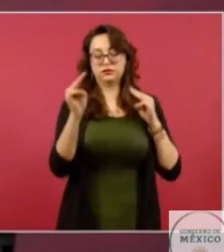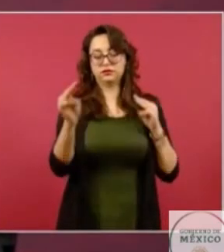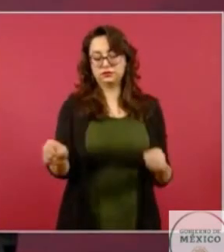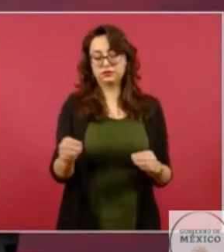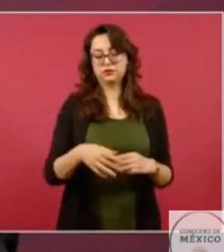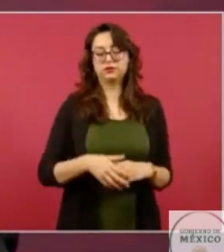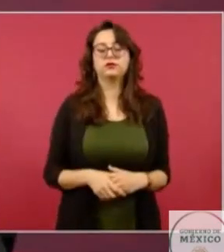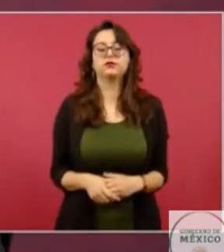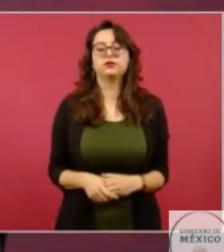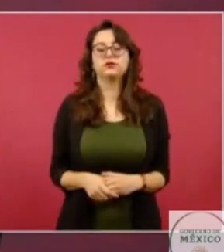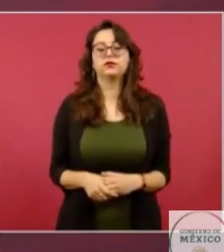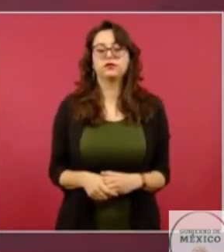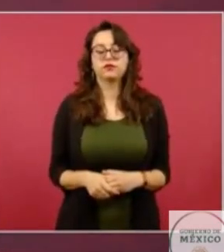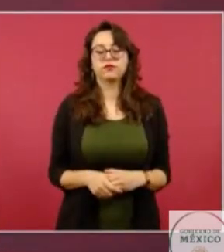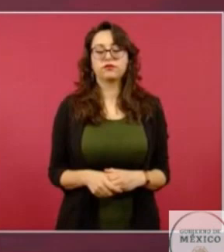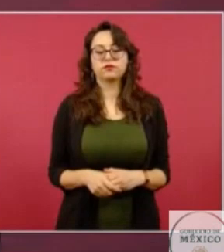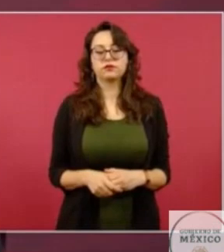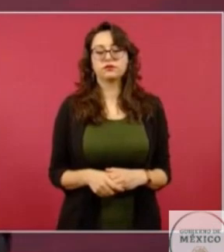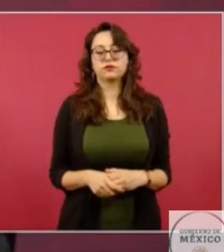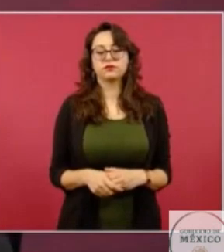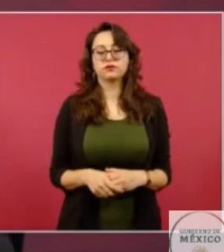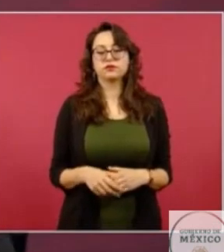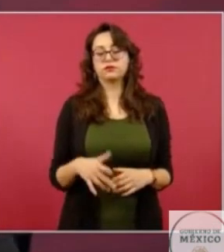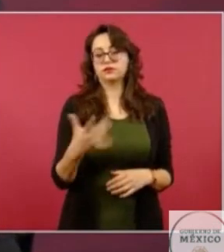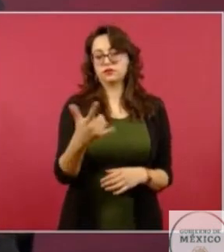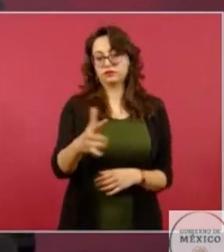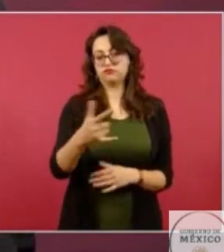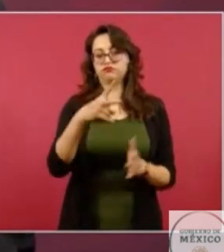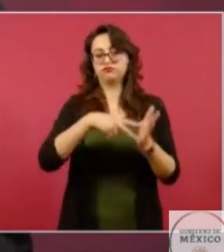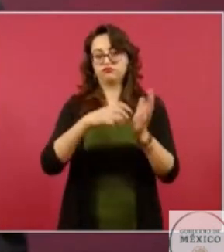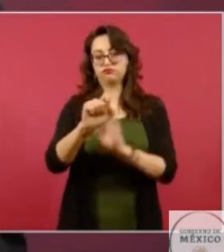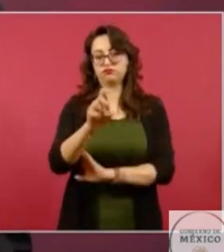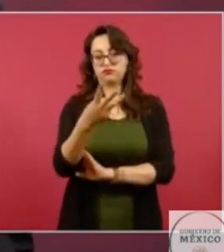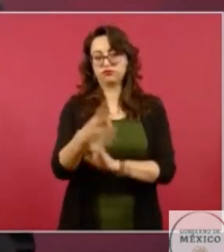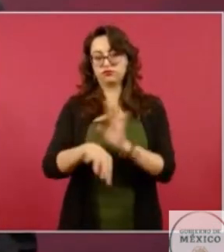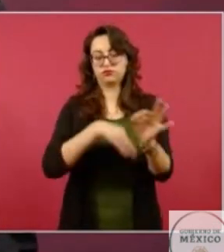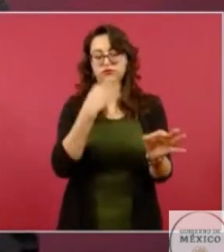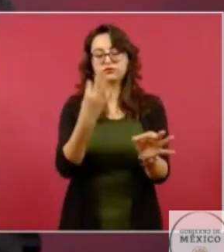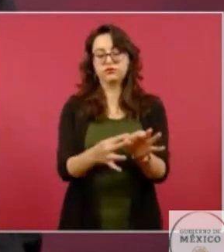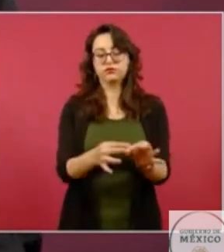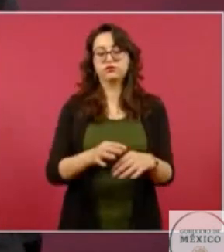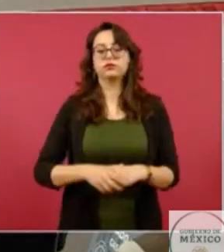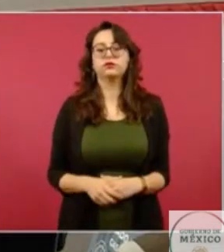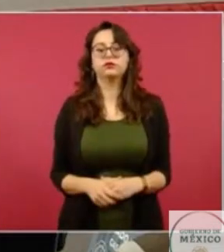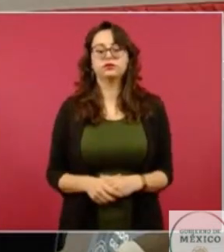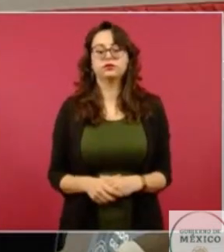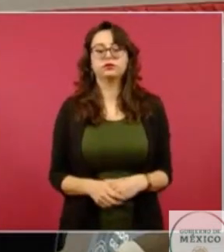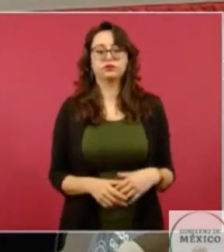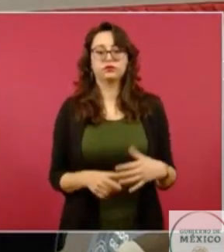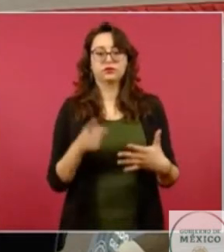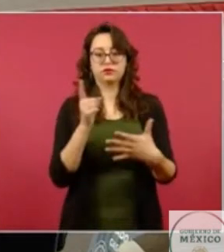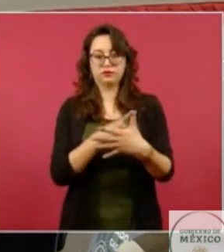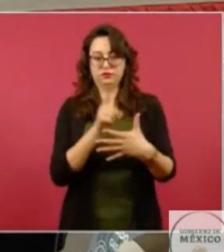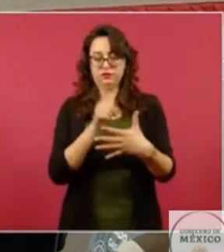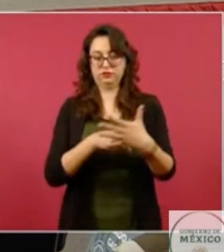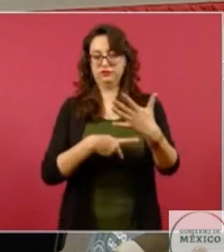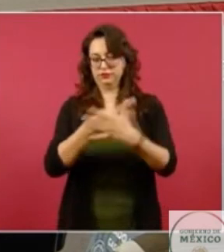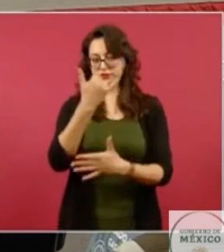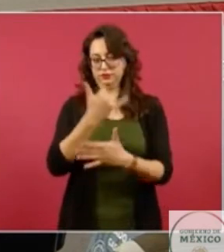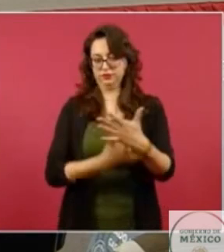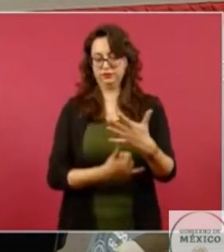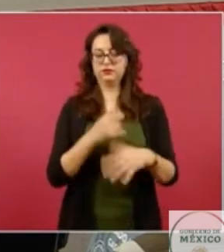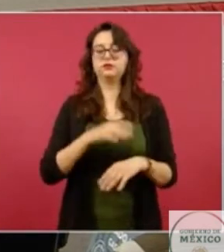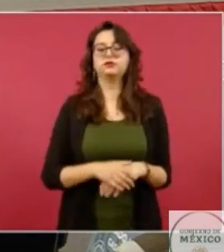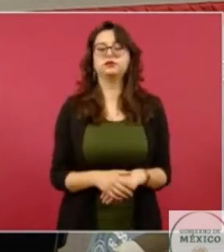tensión. Se concluirá en julio del 2023. Paquete 5,